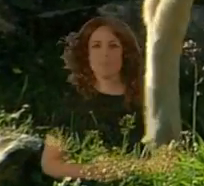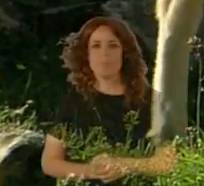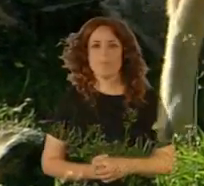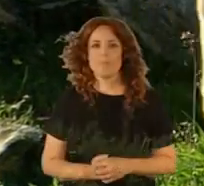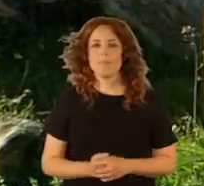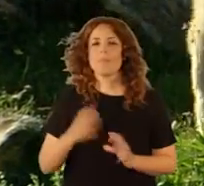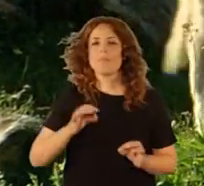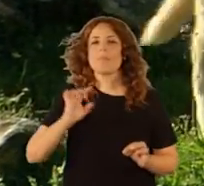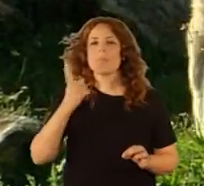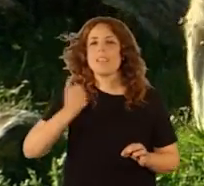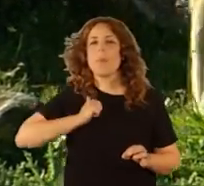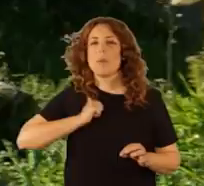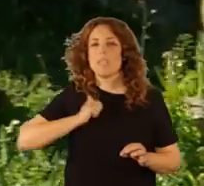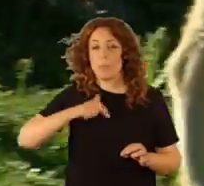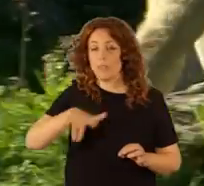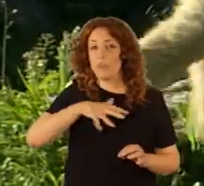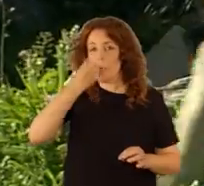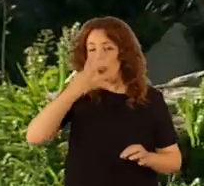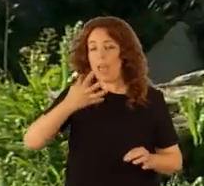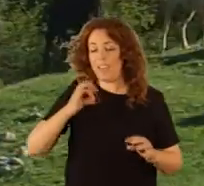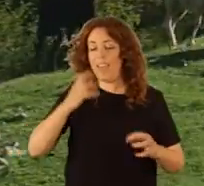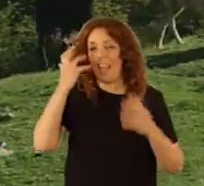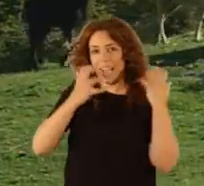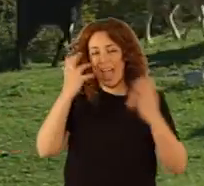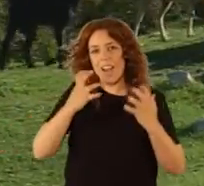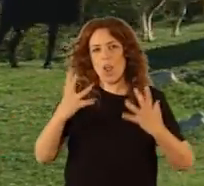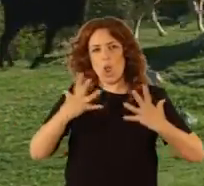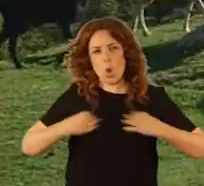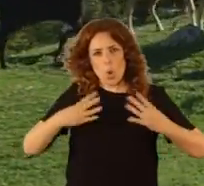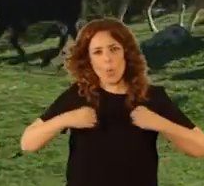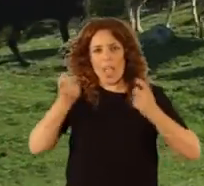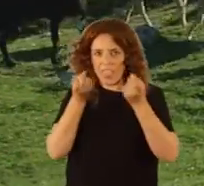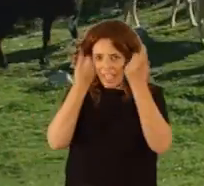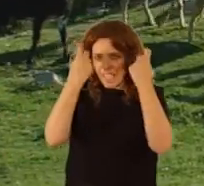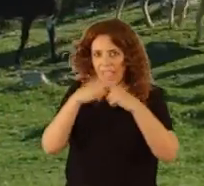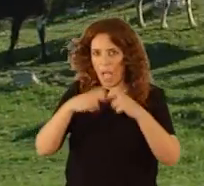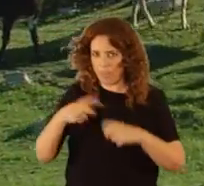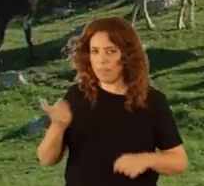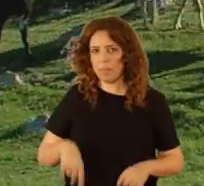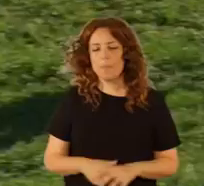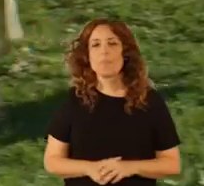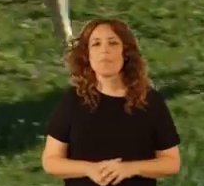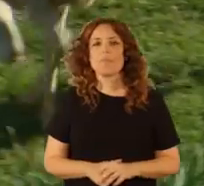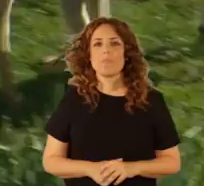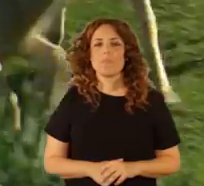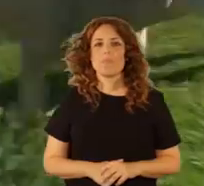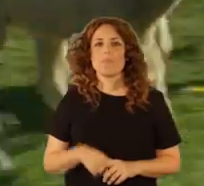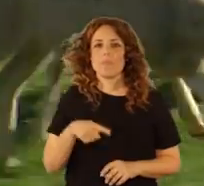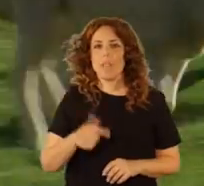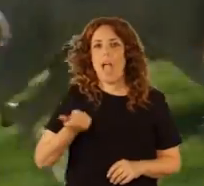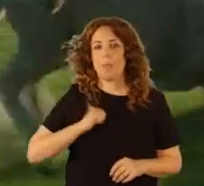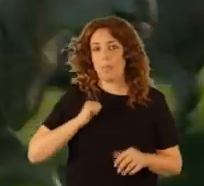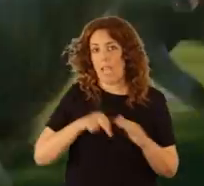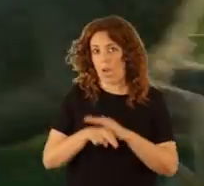blancas uno de los aprovechamientos tradicionales del parque es la ganadería tanto ovina como caprina el